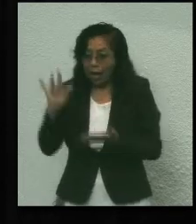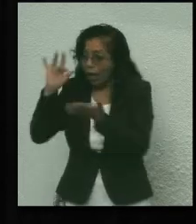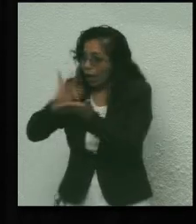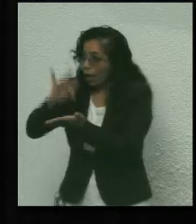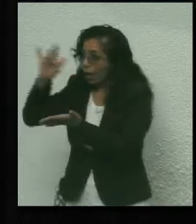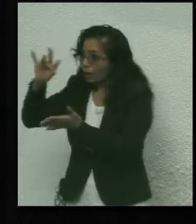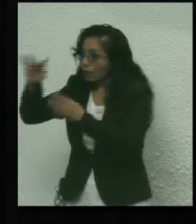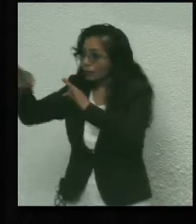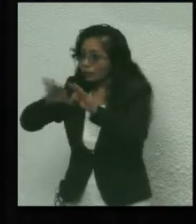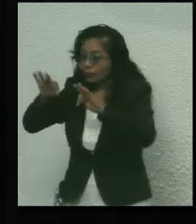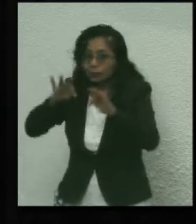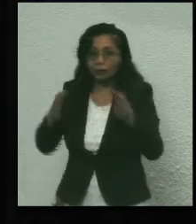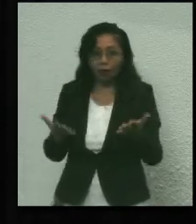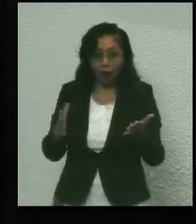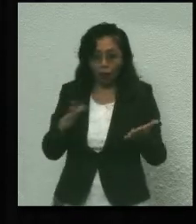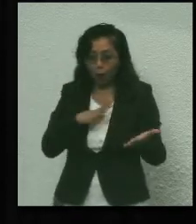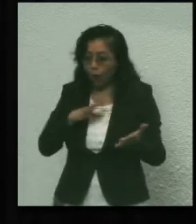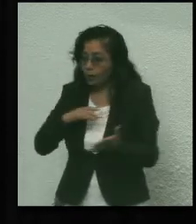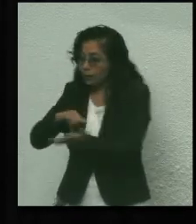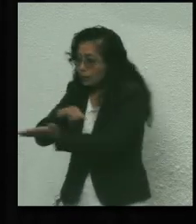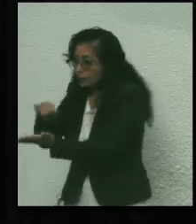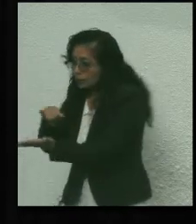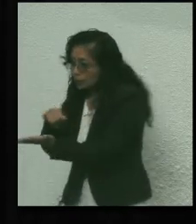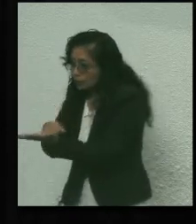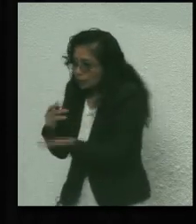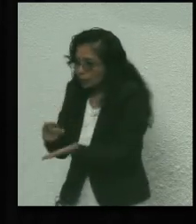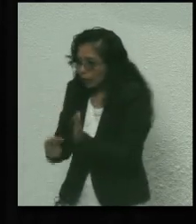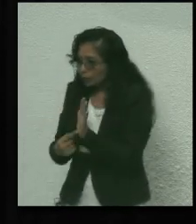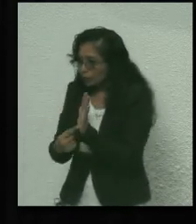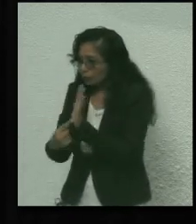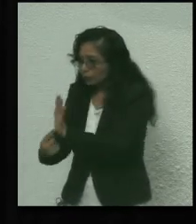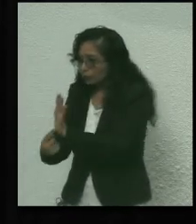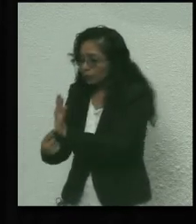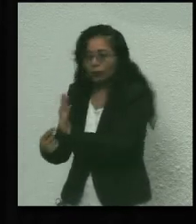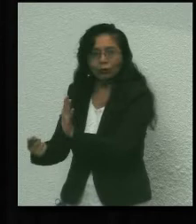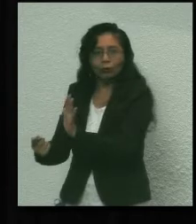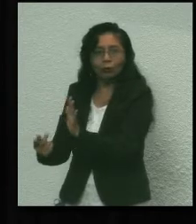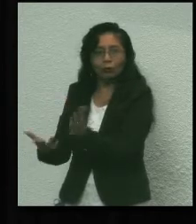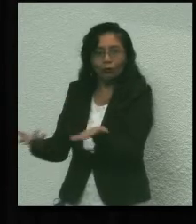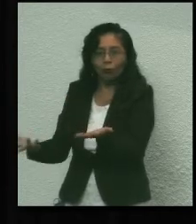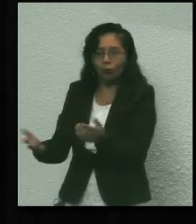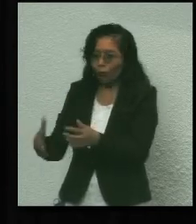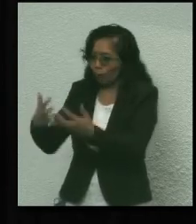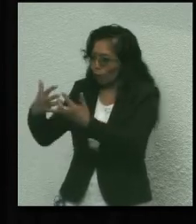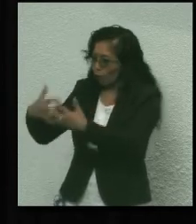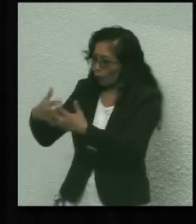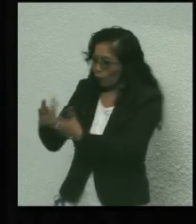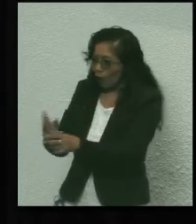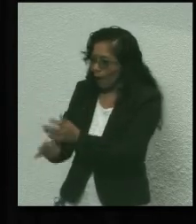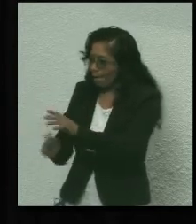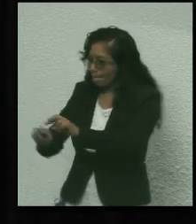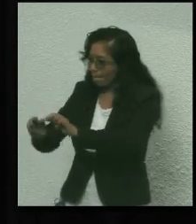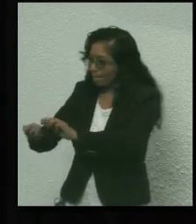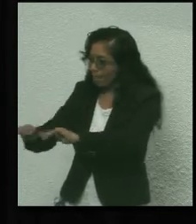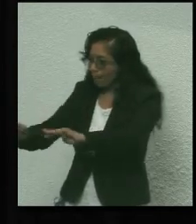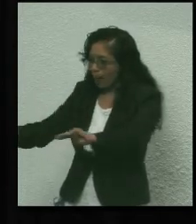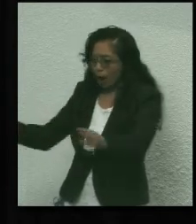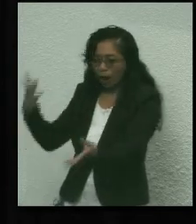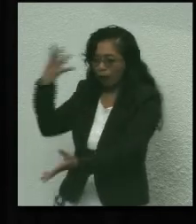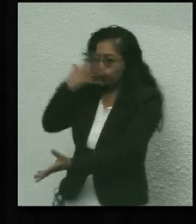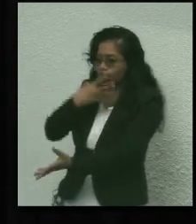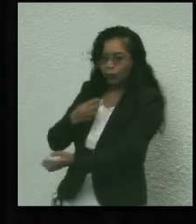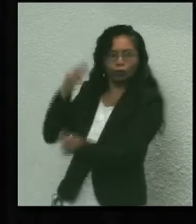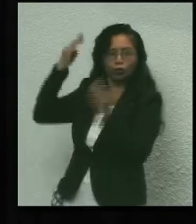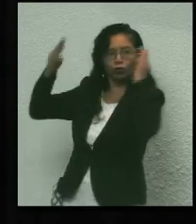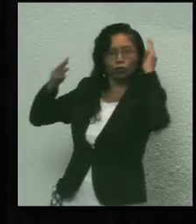constante tenemos islas que nos permiten demostrarle al mundo nuestros arrecifes y tener los primeros lugares de buceo.